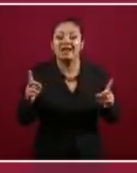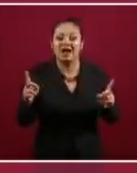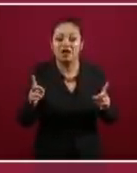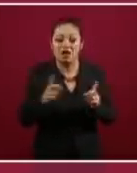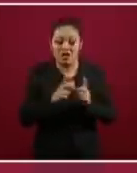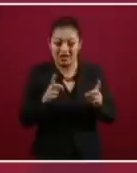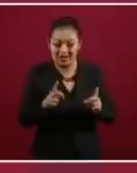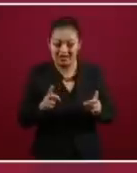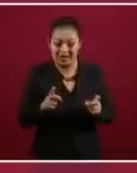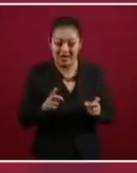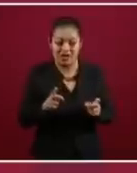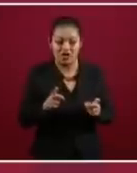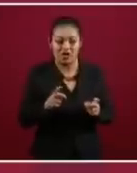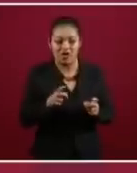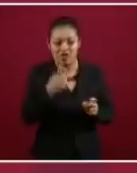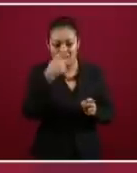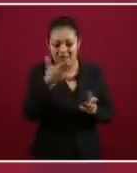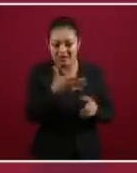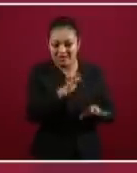les daban